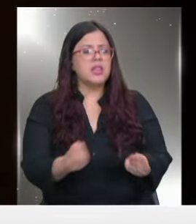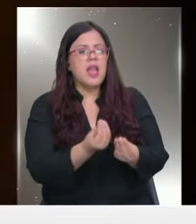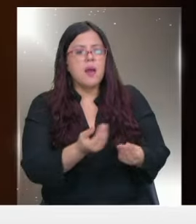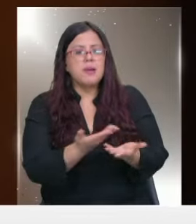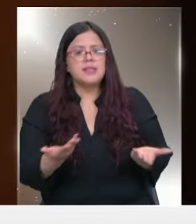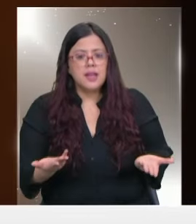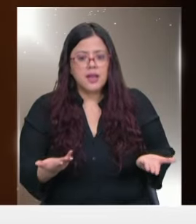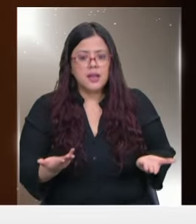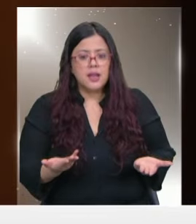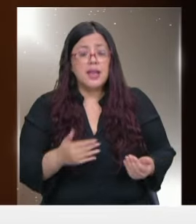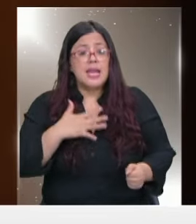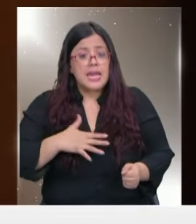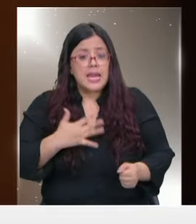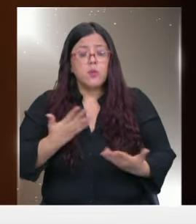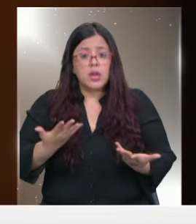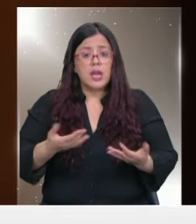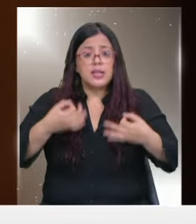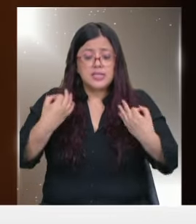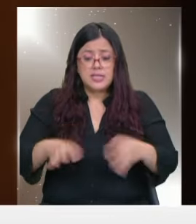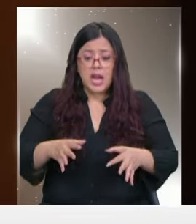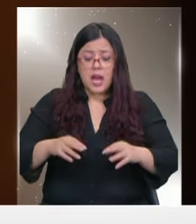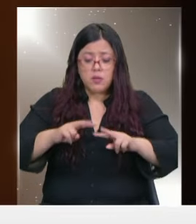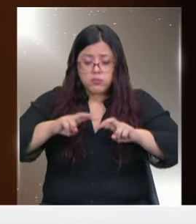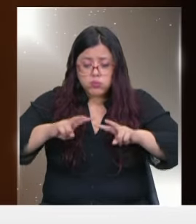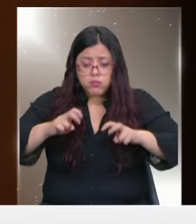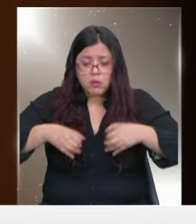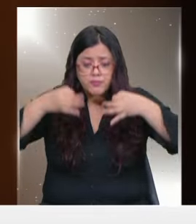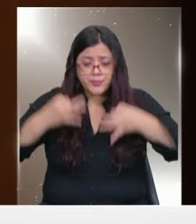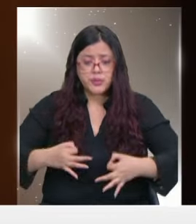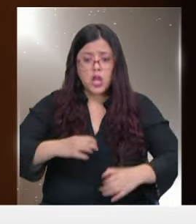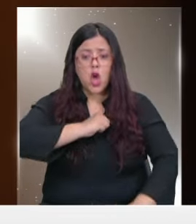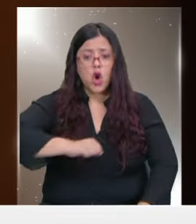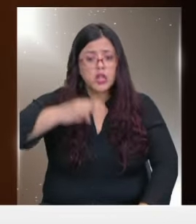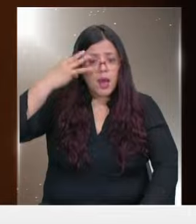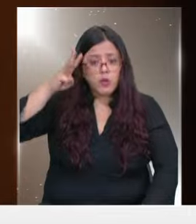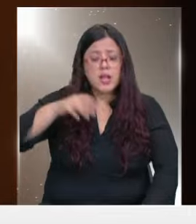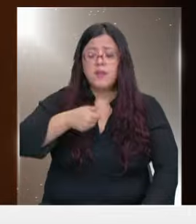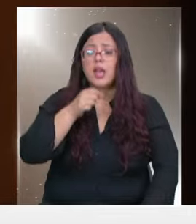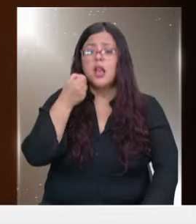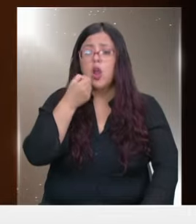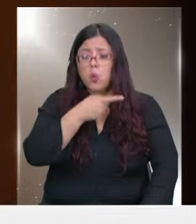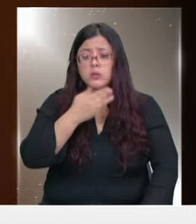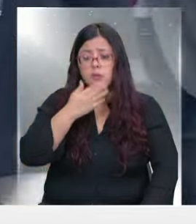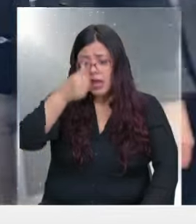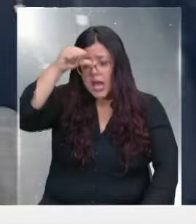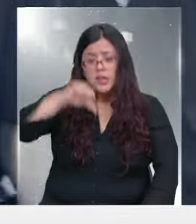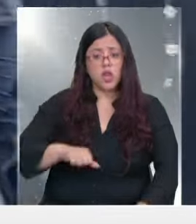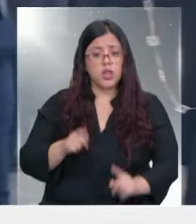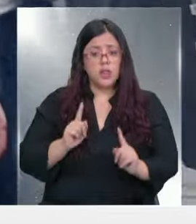Nosotros esperamos que formalicen la investigación en contra del señor Monsalve, que lo acusen y que lo condenen.